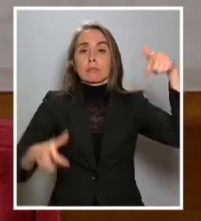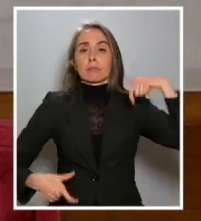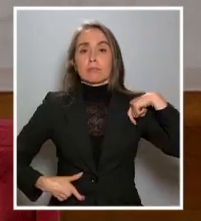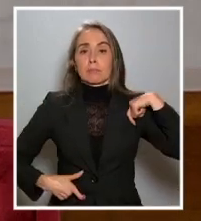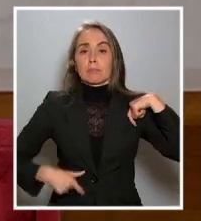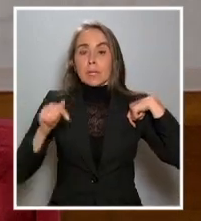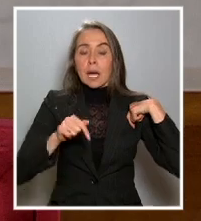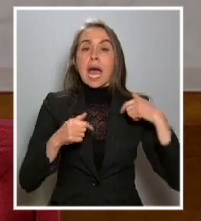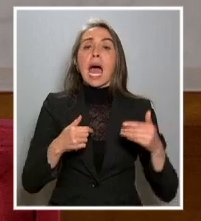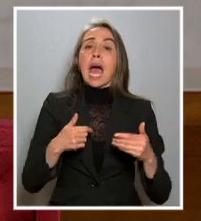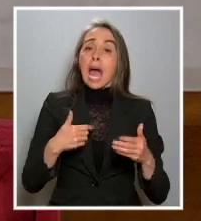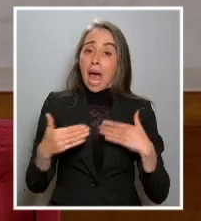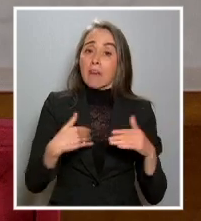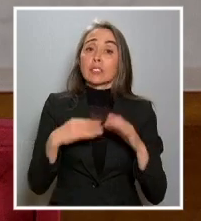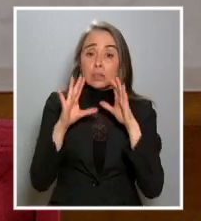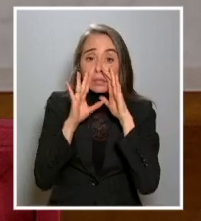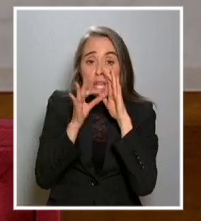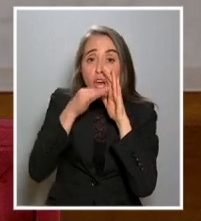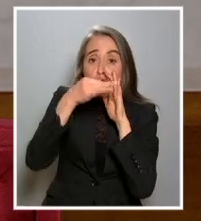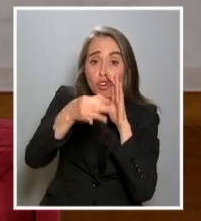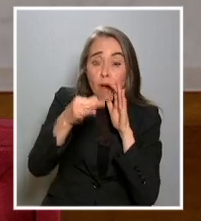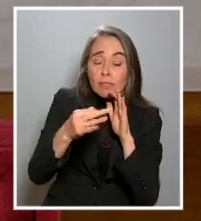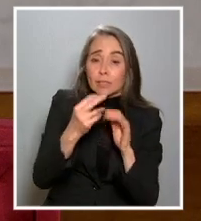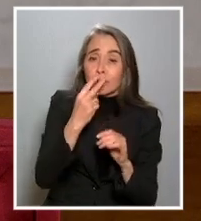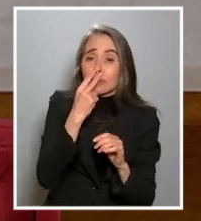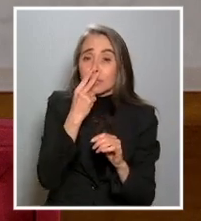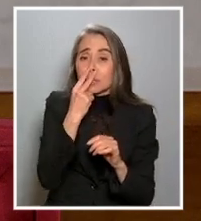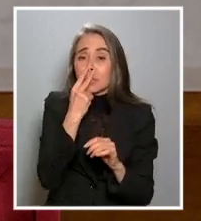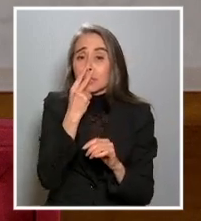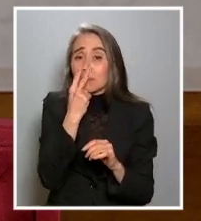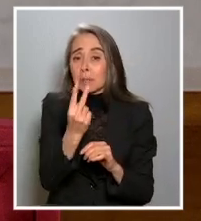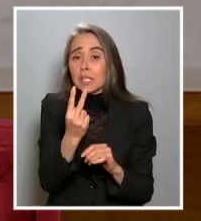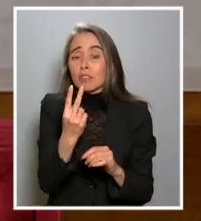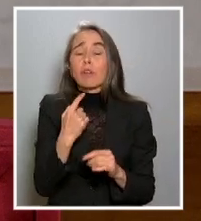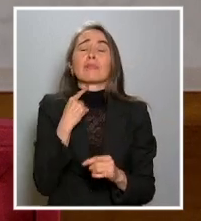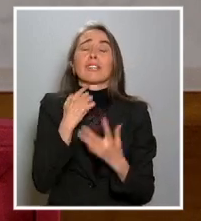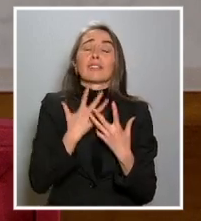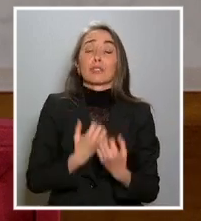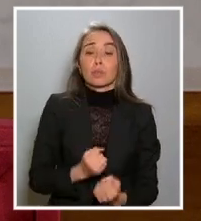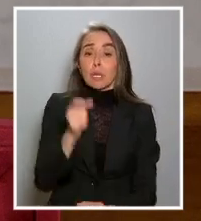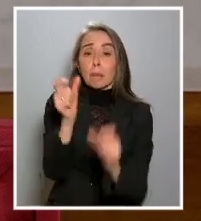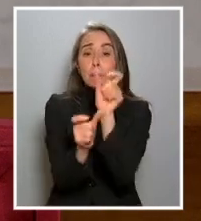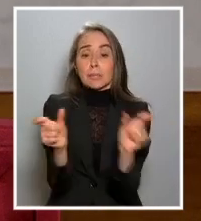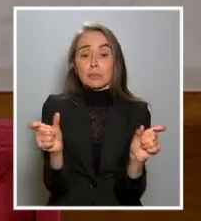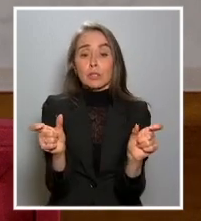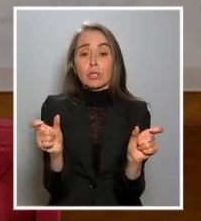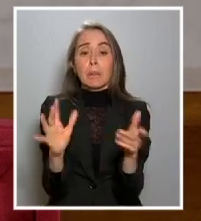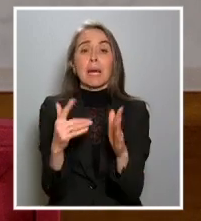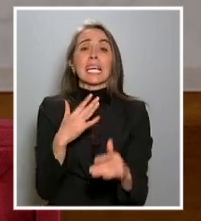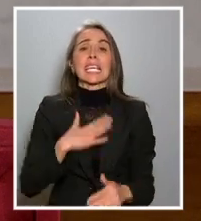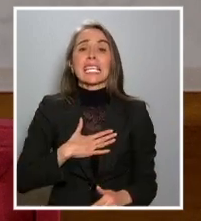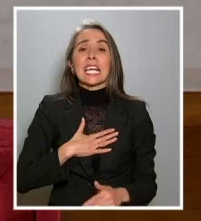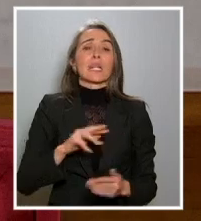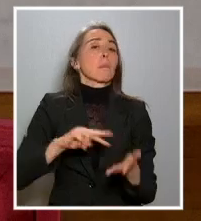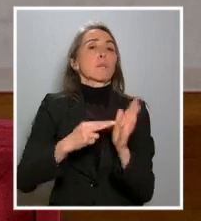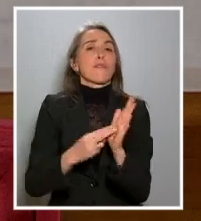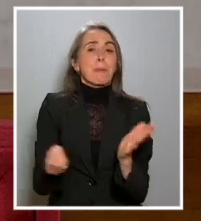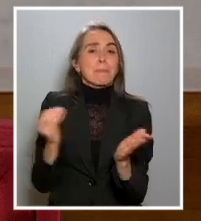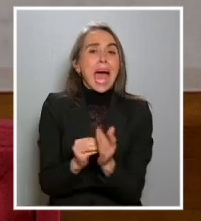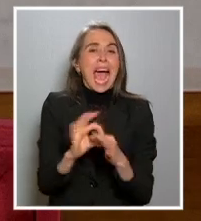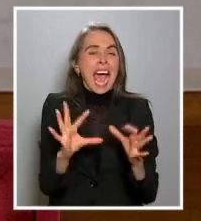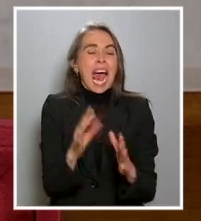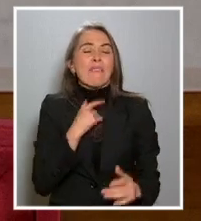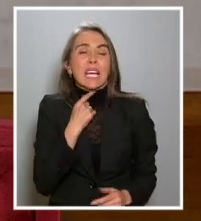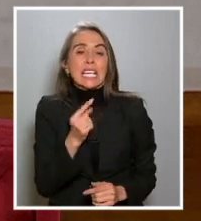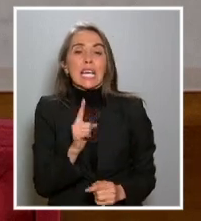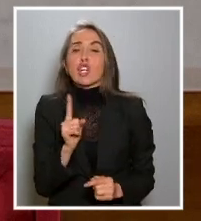A veces, confieso, miro con frustración a quienes parecieran querer que los problemas se agraven,